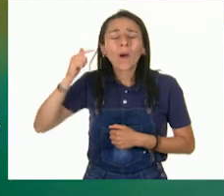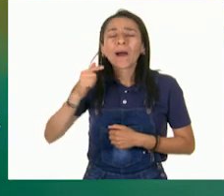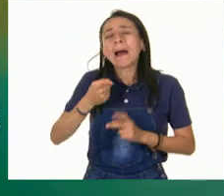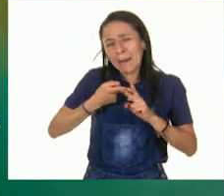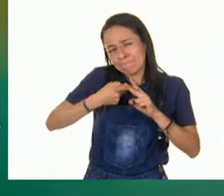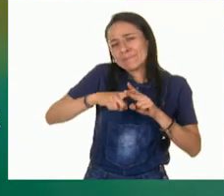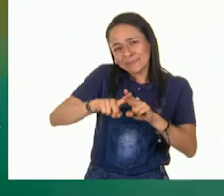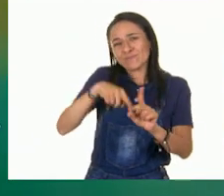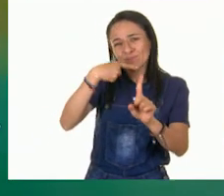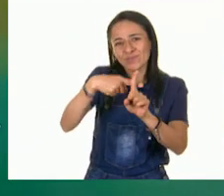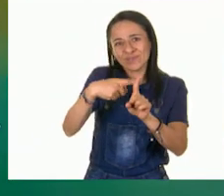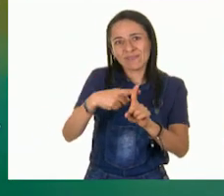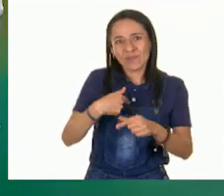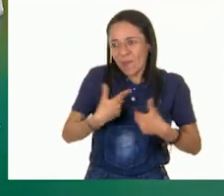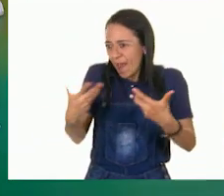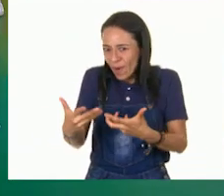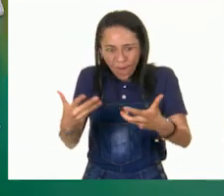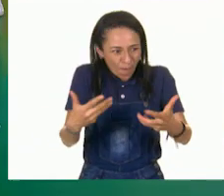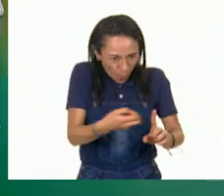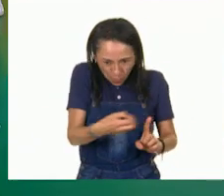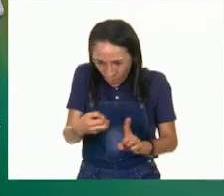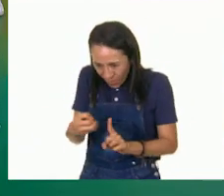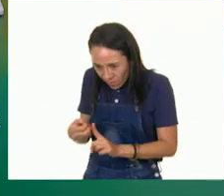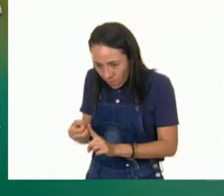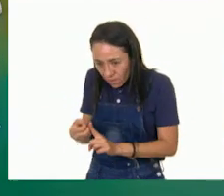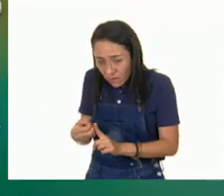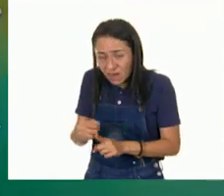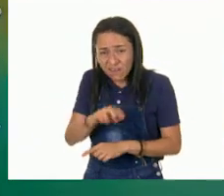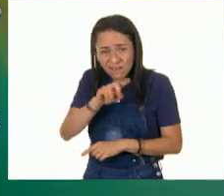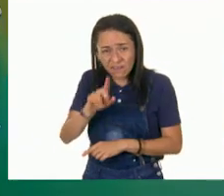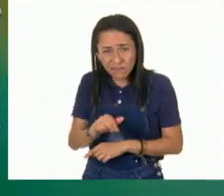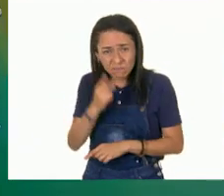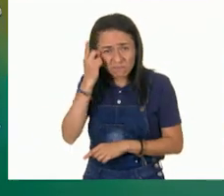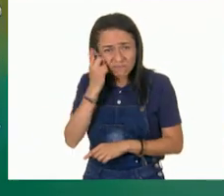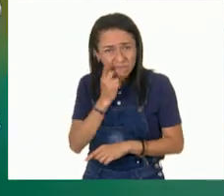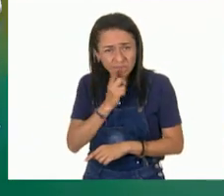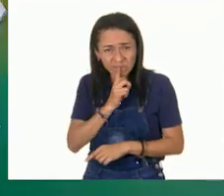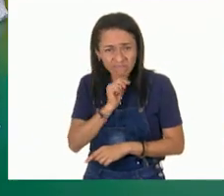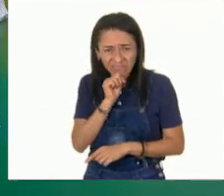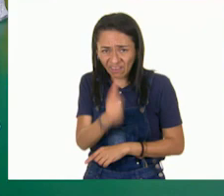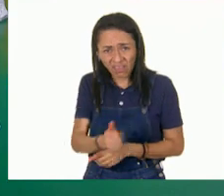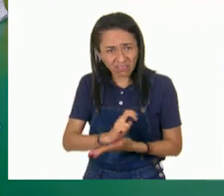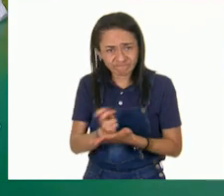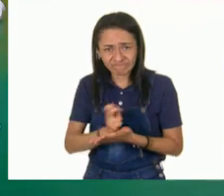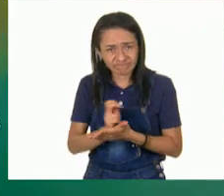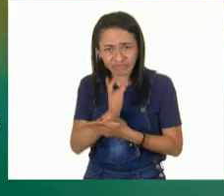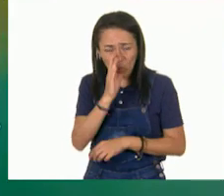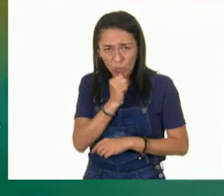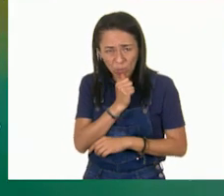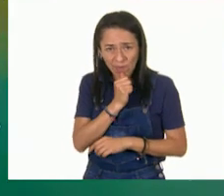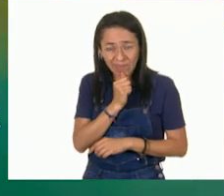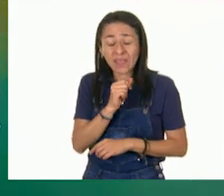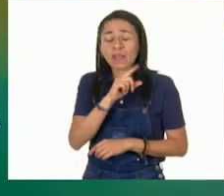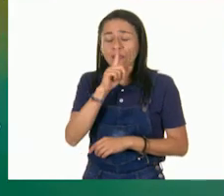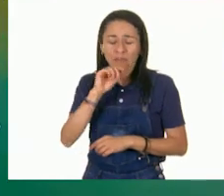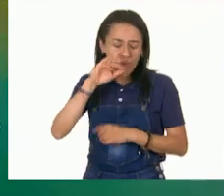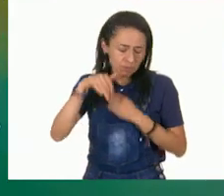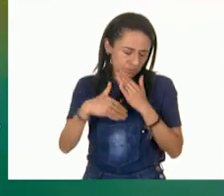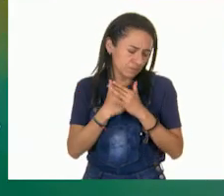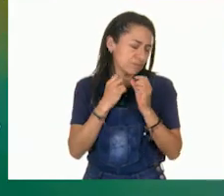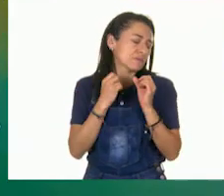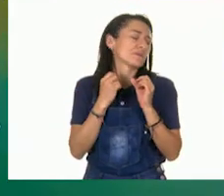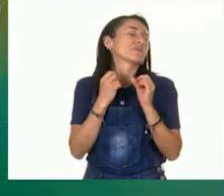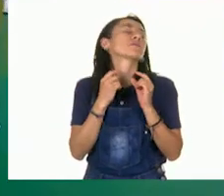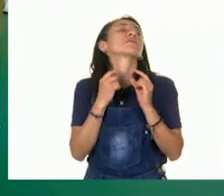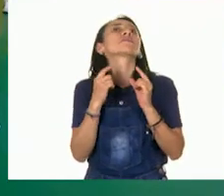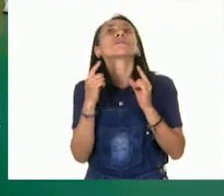mí. Pero el problema es que no me podía dormir temprano y a veces, además del mal humor, me dejaba el camión. Tenía que ir